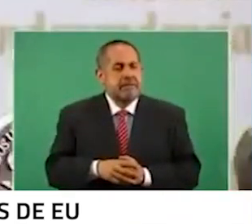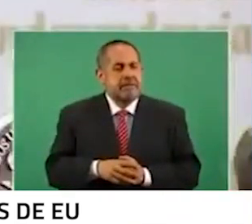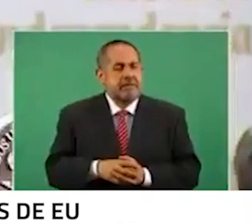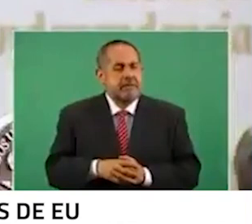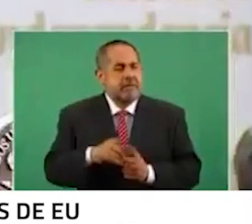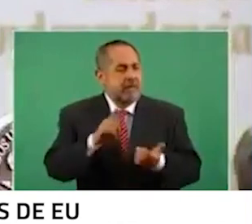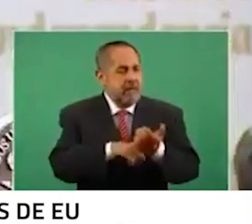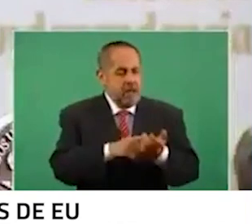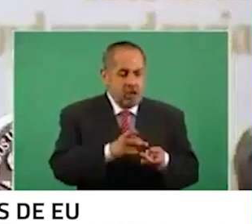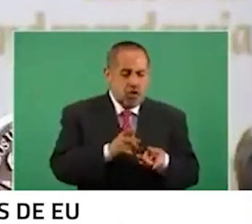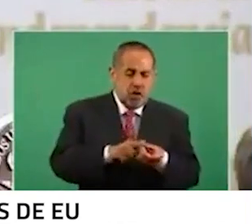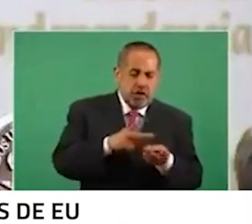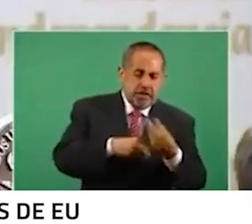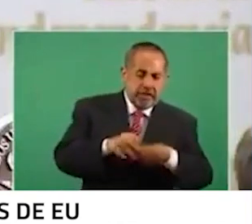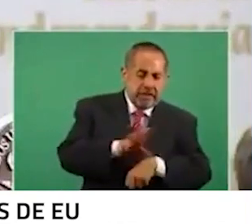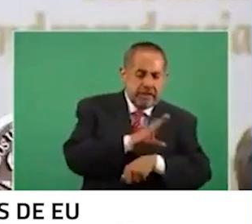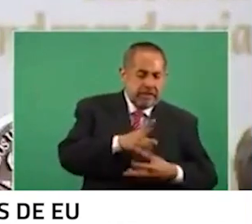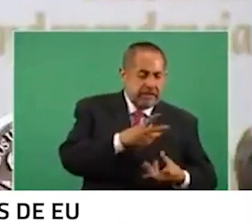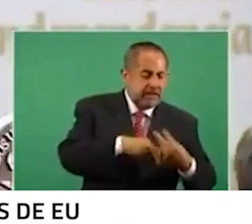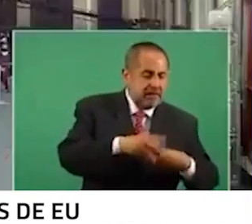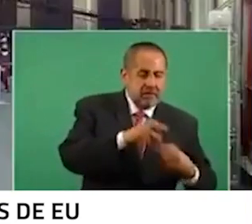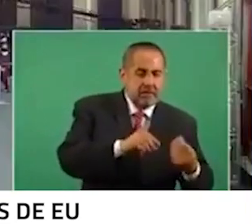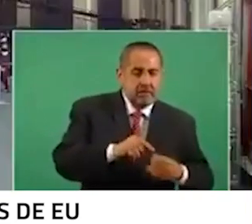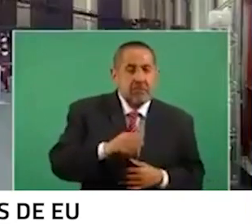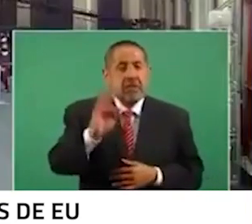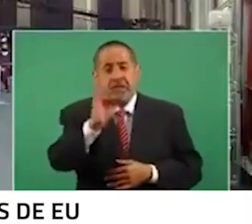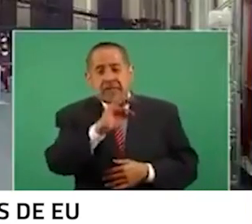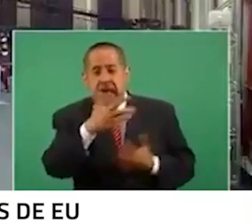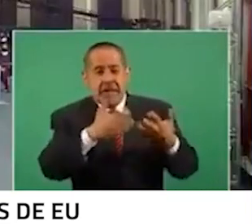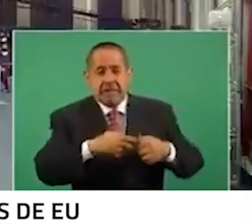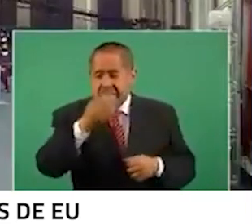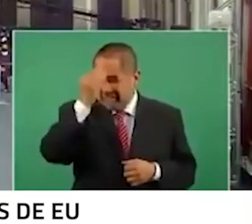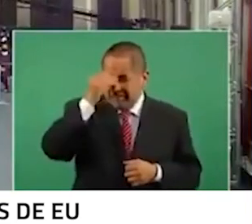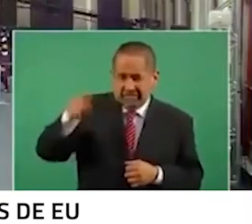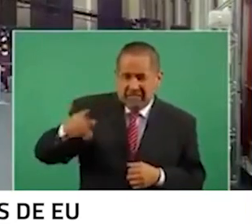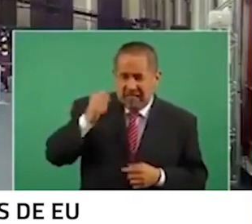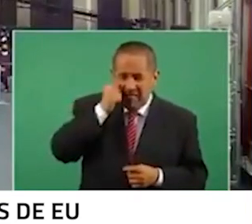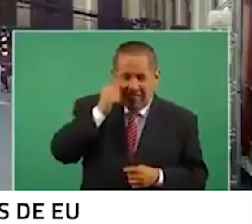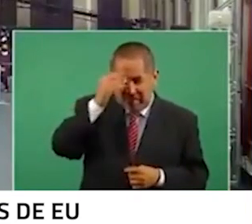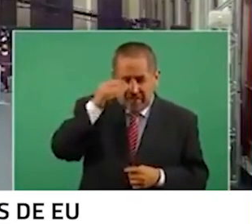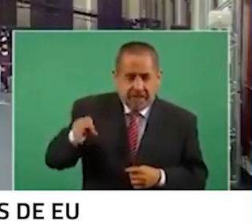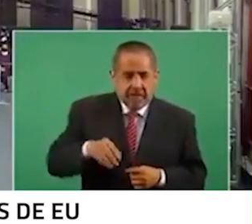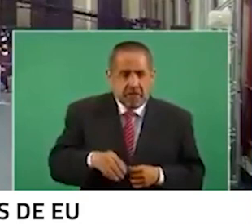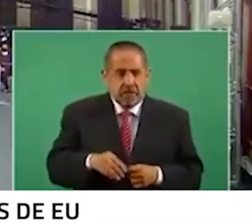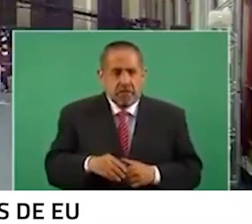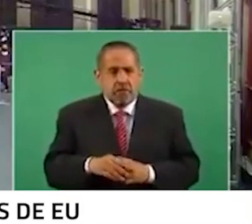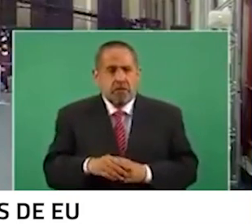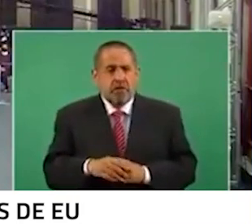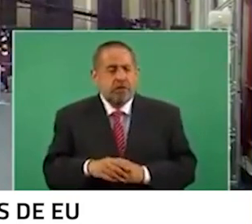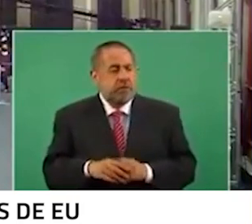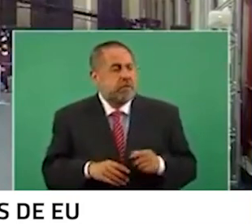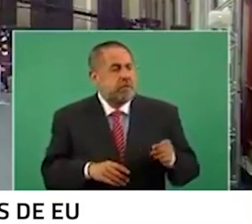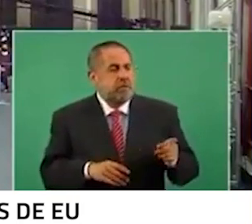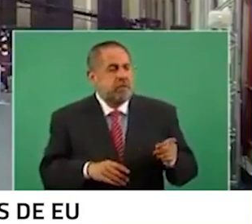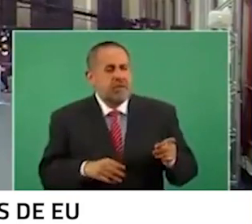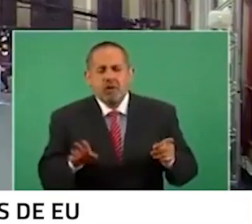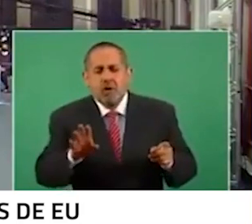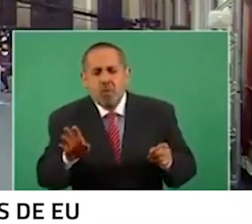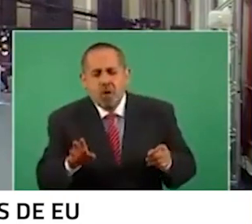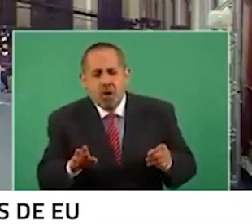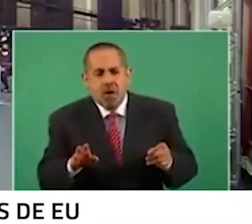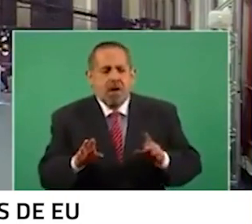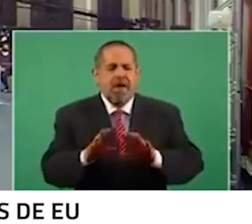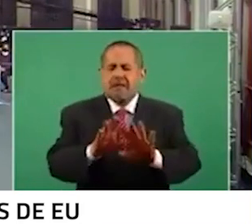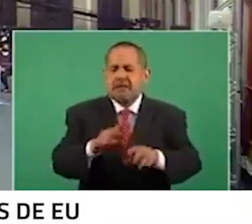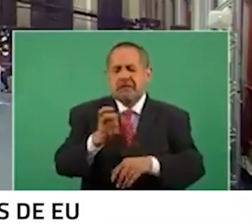combustibles descartan un boicot de las empresas descartamos que un boicot no sí